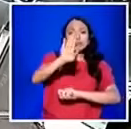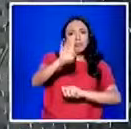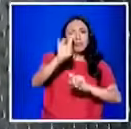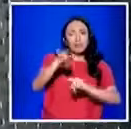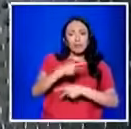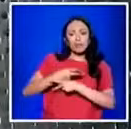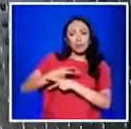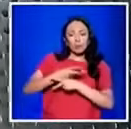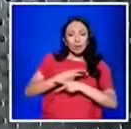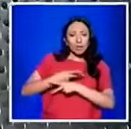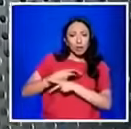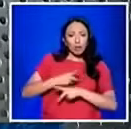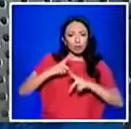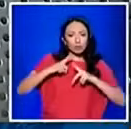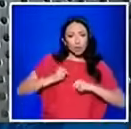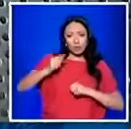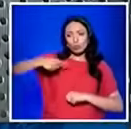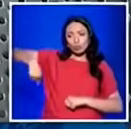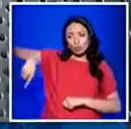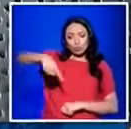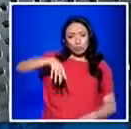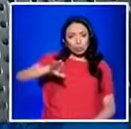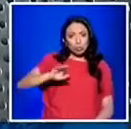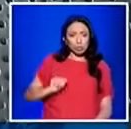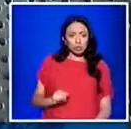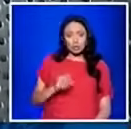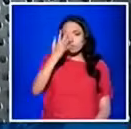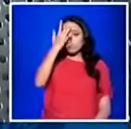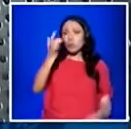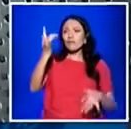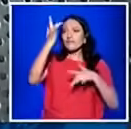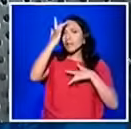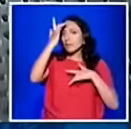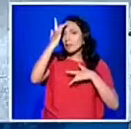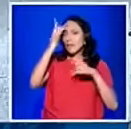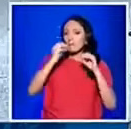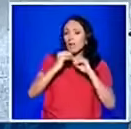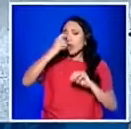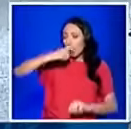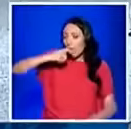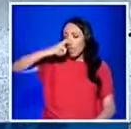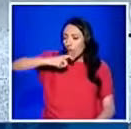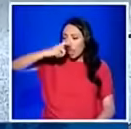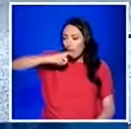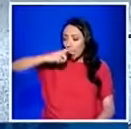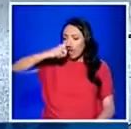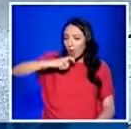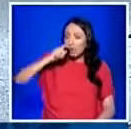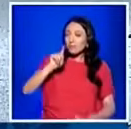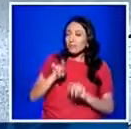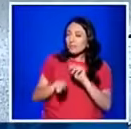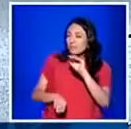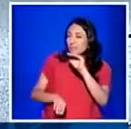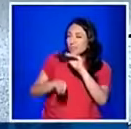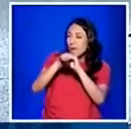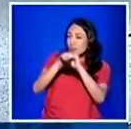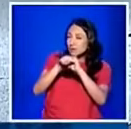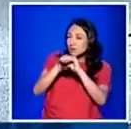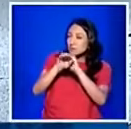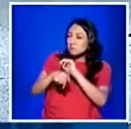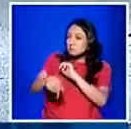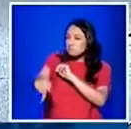los sistemas sanitarios de la región por esta nueva ola de enfermedades respiratorias, que llegará a su pico máximo en